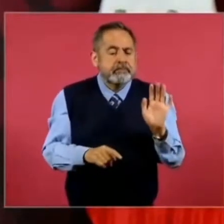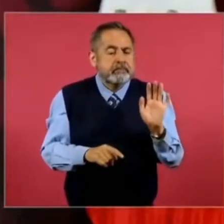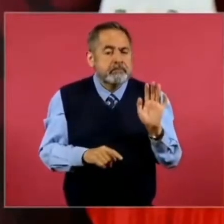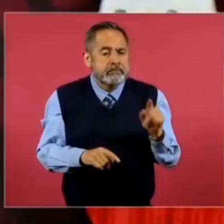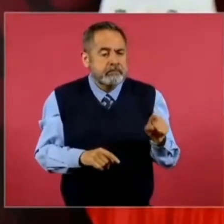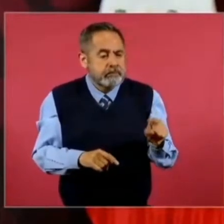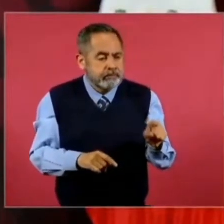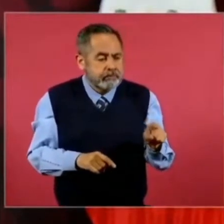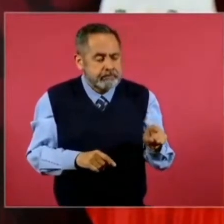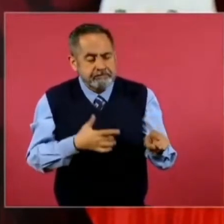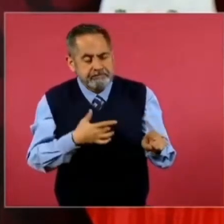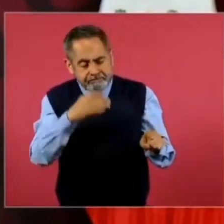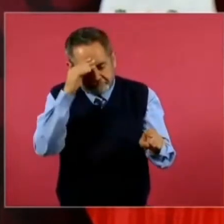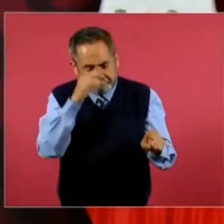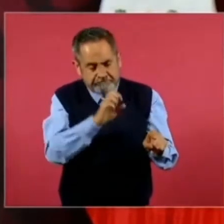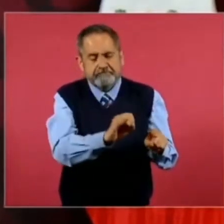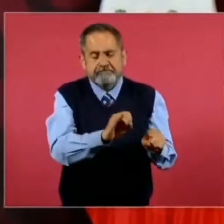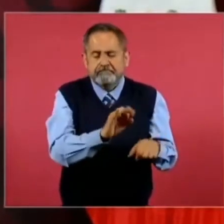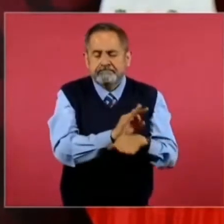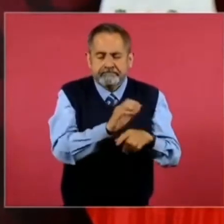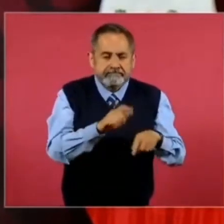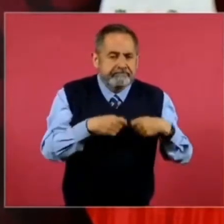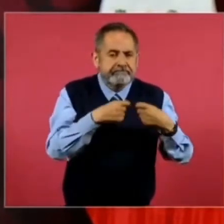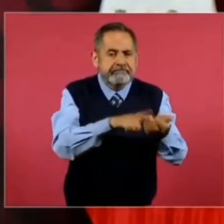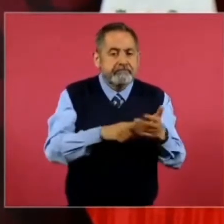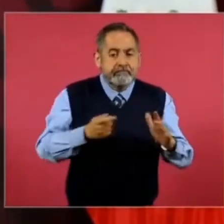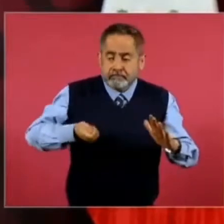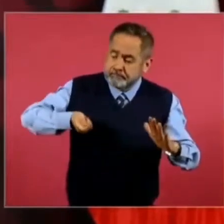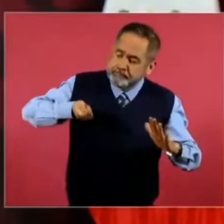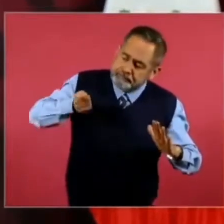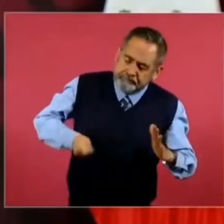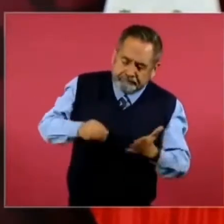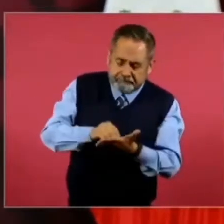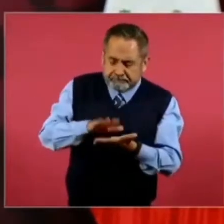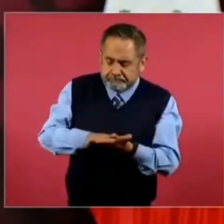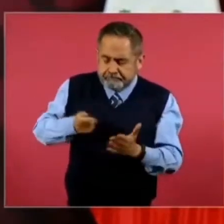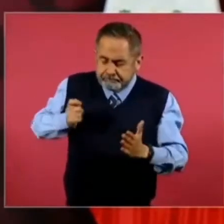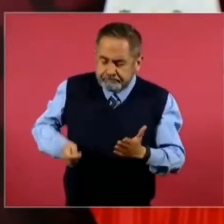consideración, con una sentencia